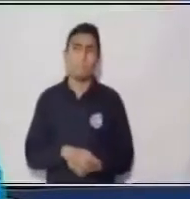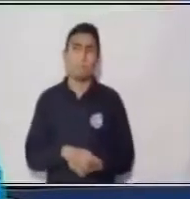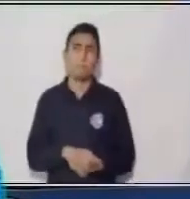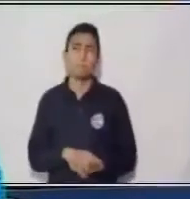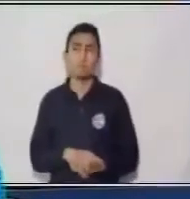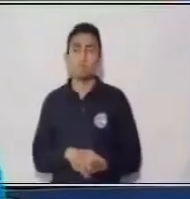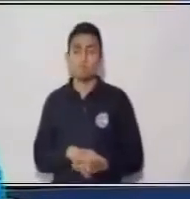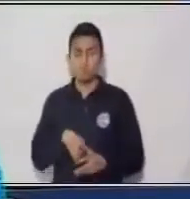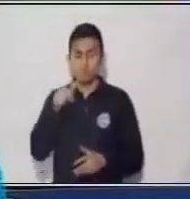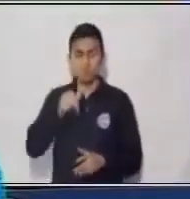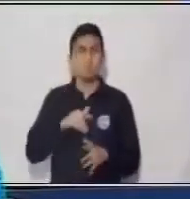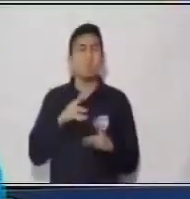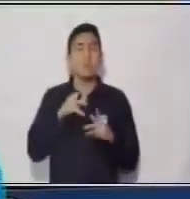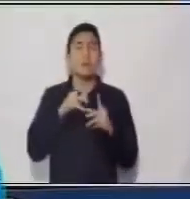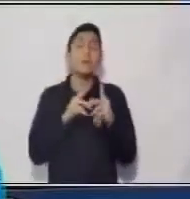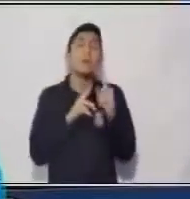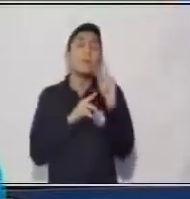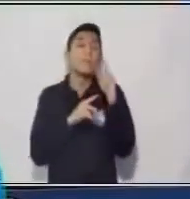primer ejemplo.